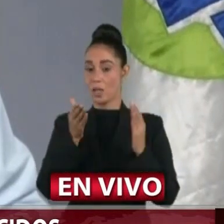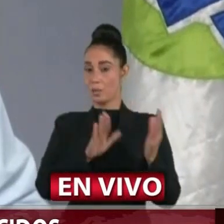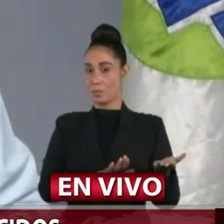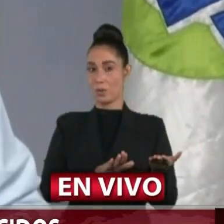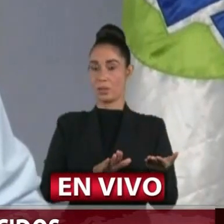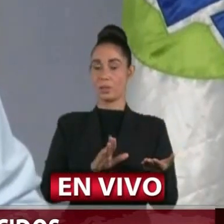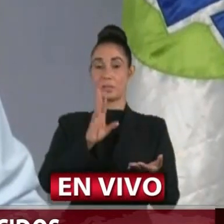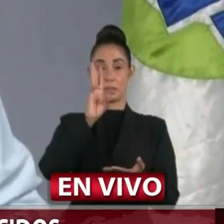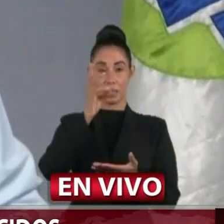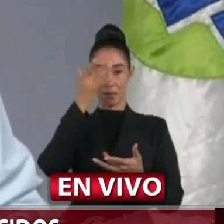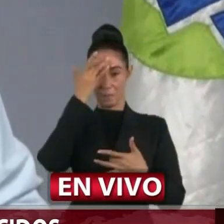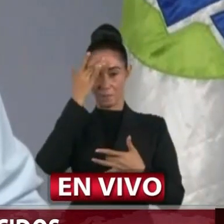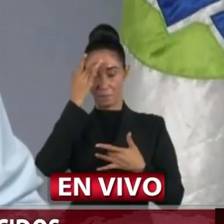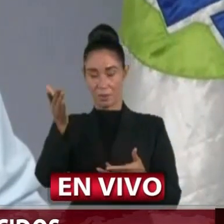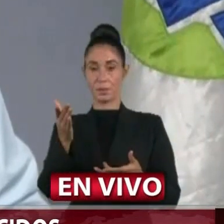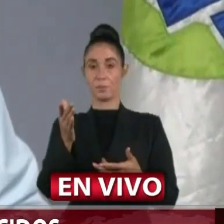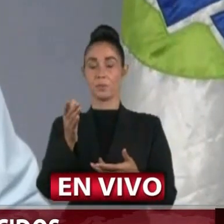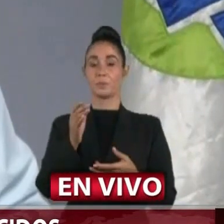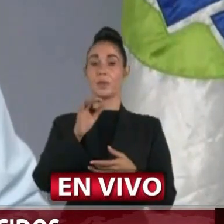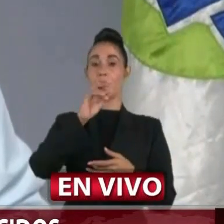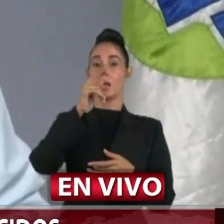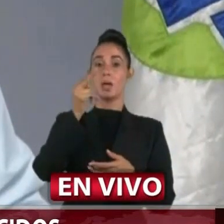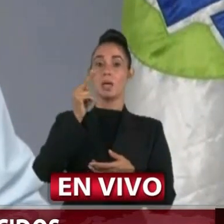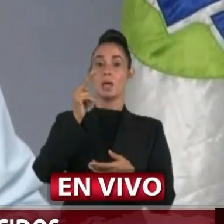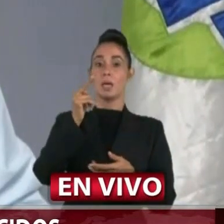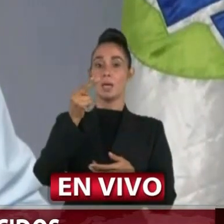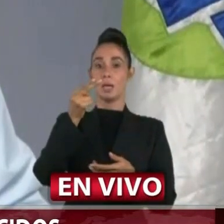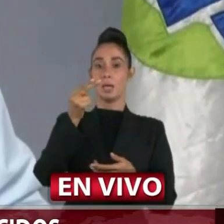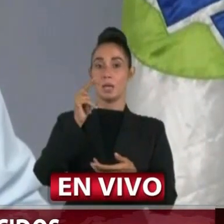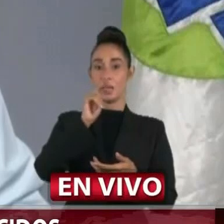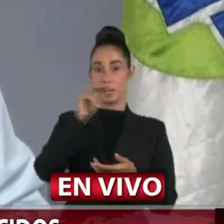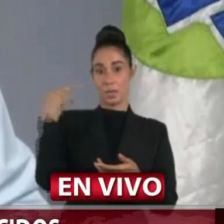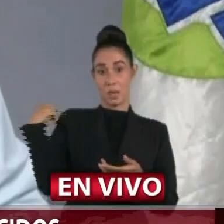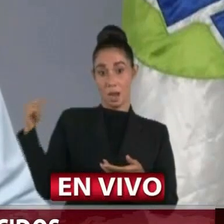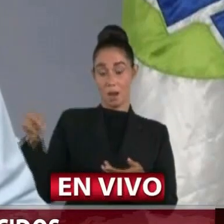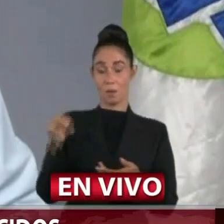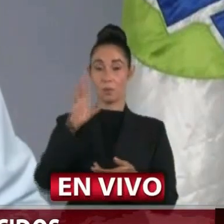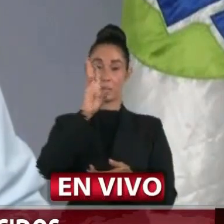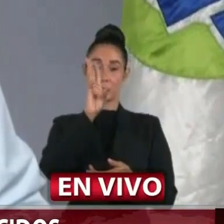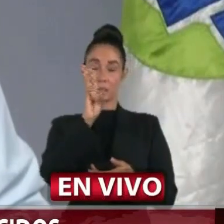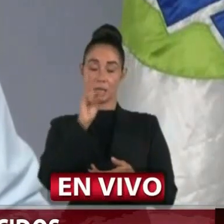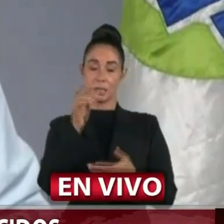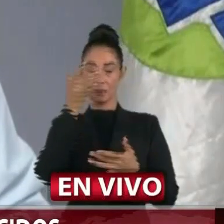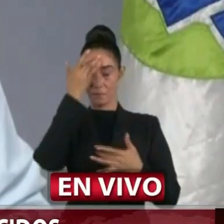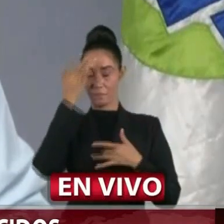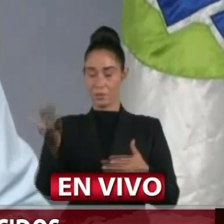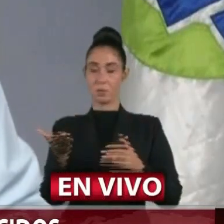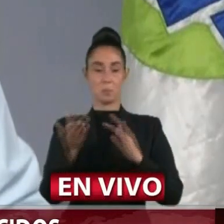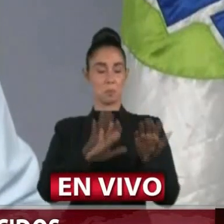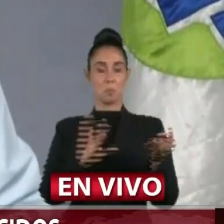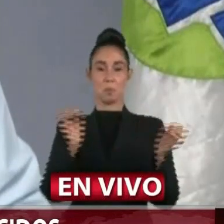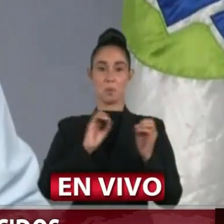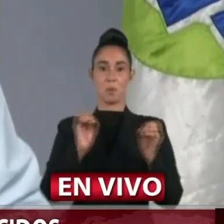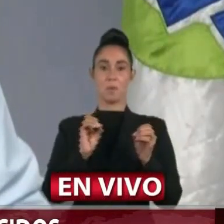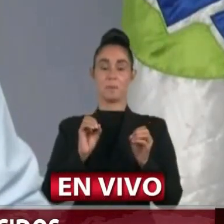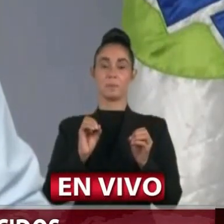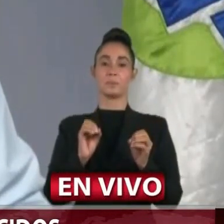fallecimiento. Nagua, 4 casos sin fallecimiento. Constanza, 1 caso sin fallecimiento.